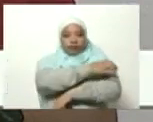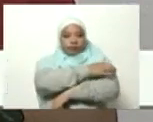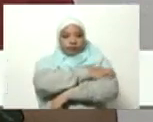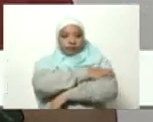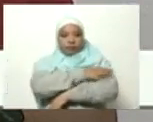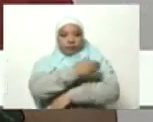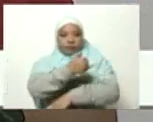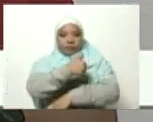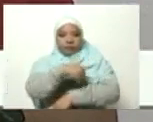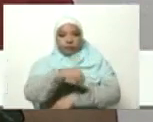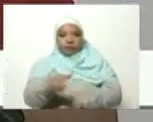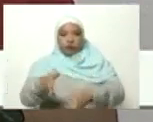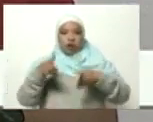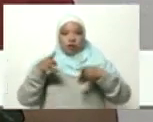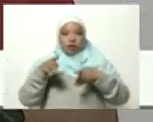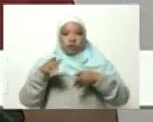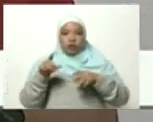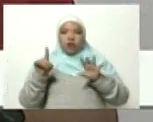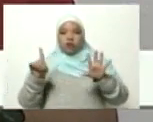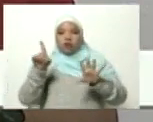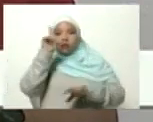O sea, el pacto de punto fijo,